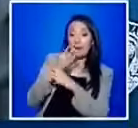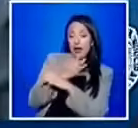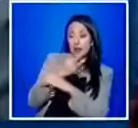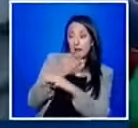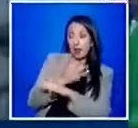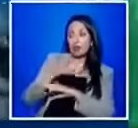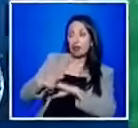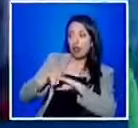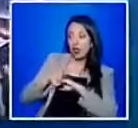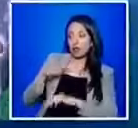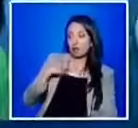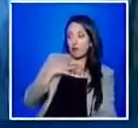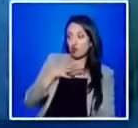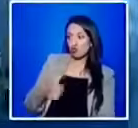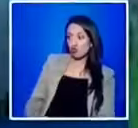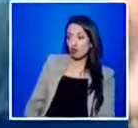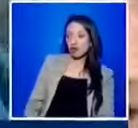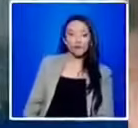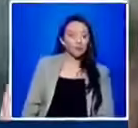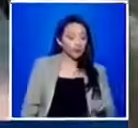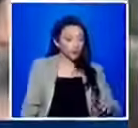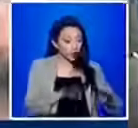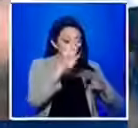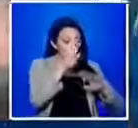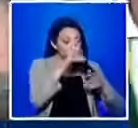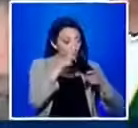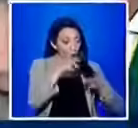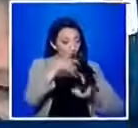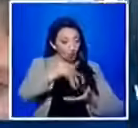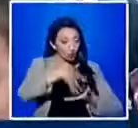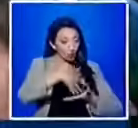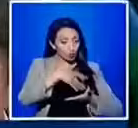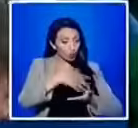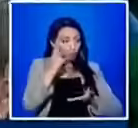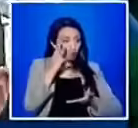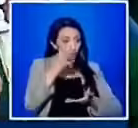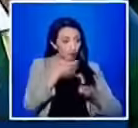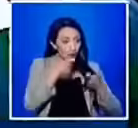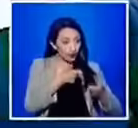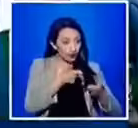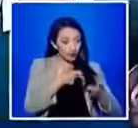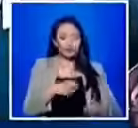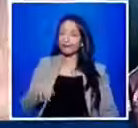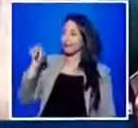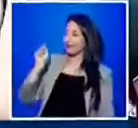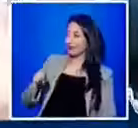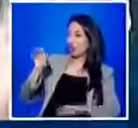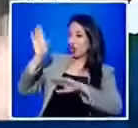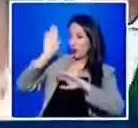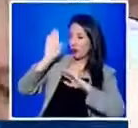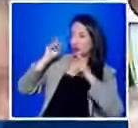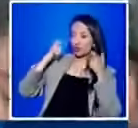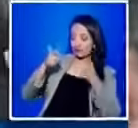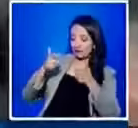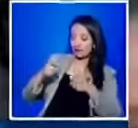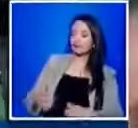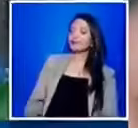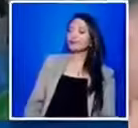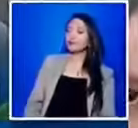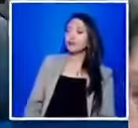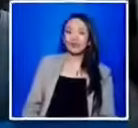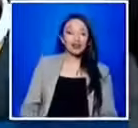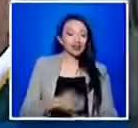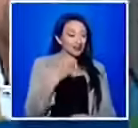Matemáticas e inglés. Excelente, entonces el compromiso es ser un muy buen estudiante de matemáticas e inglés. Sí. Y en todas las materias. Sí. Muy